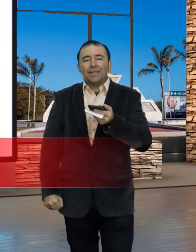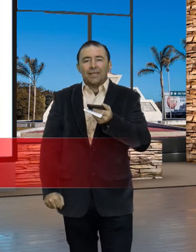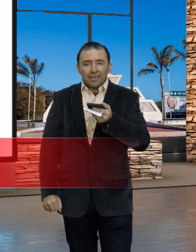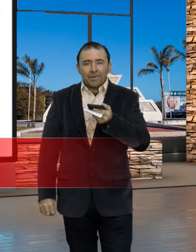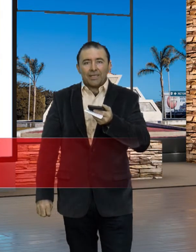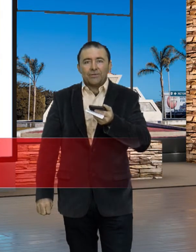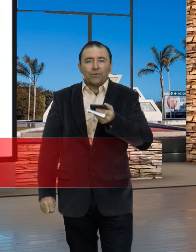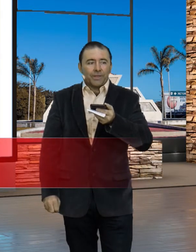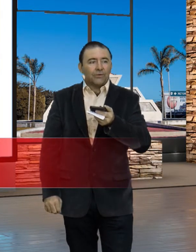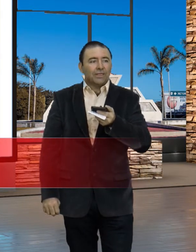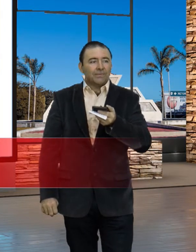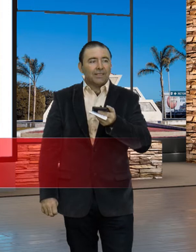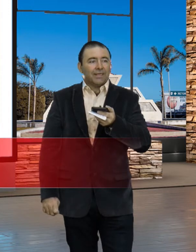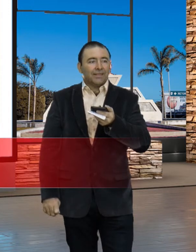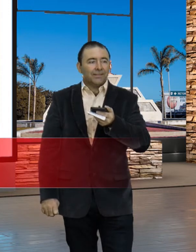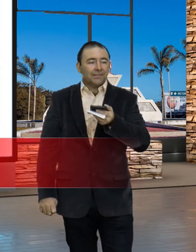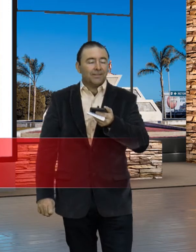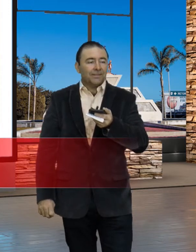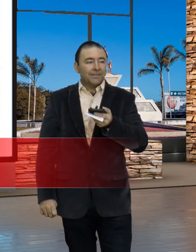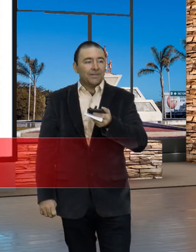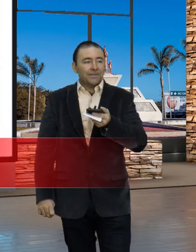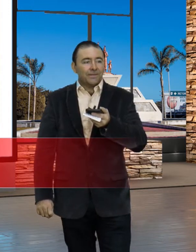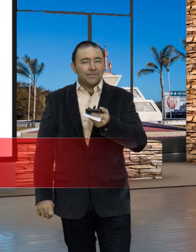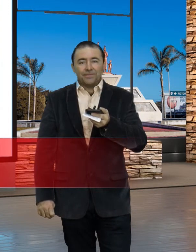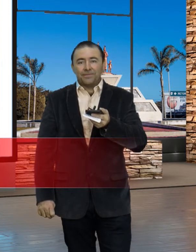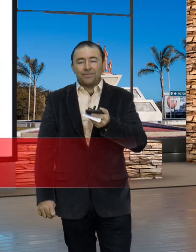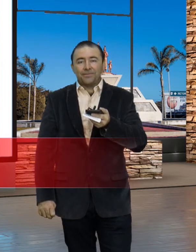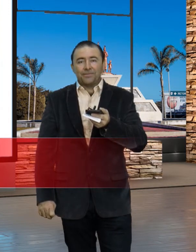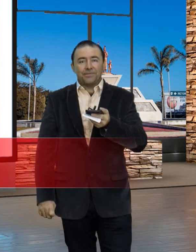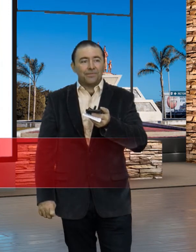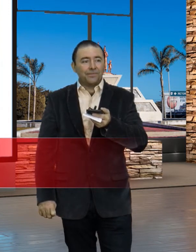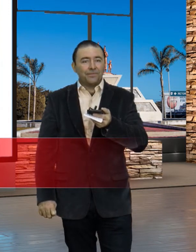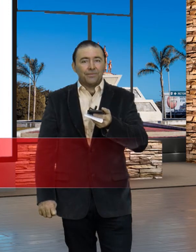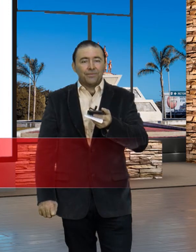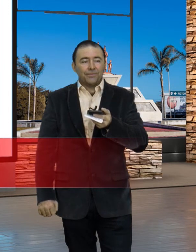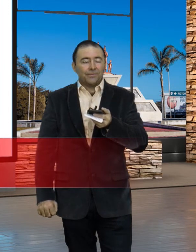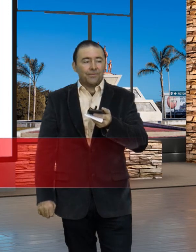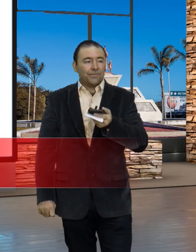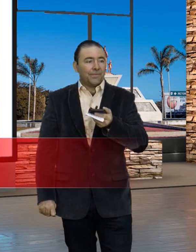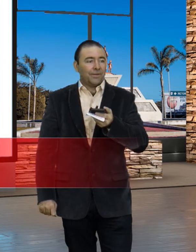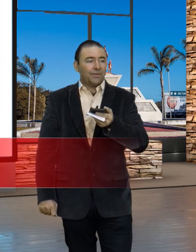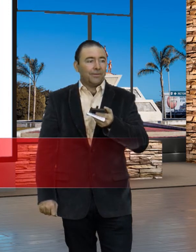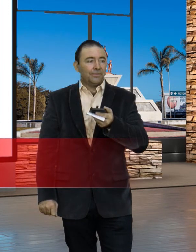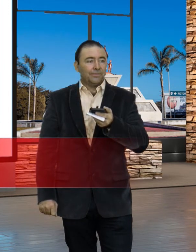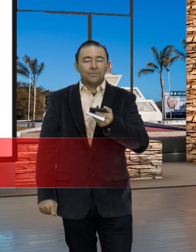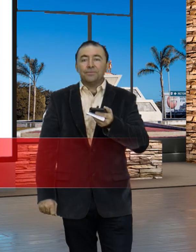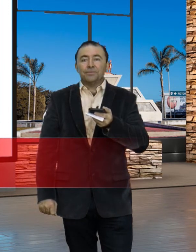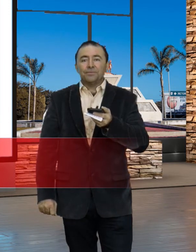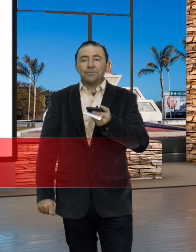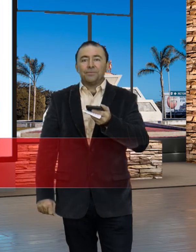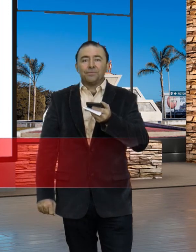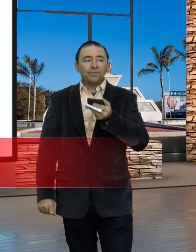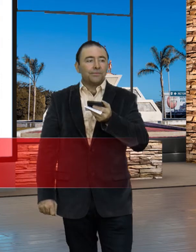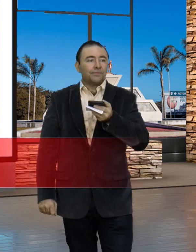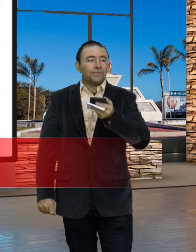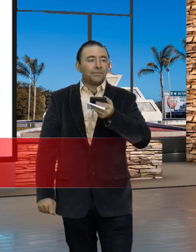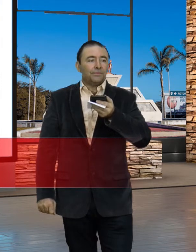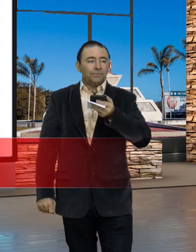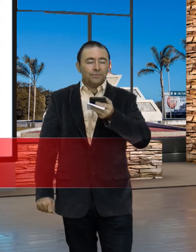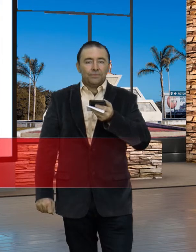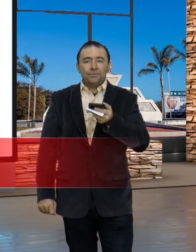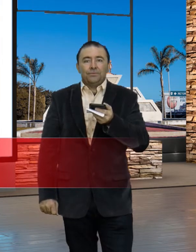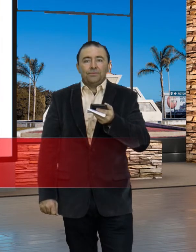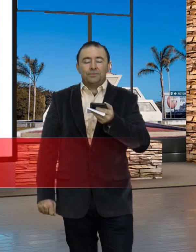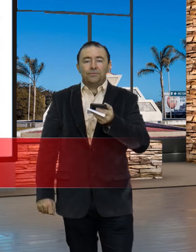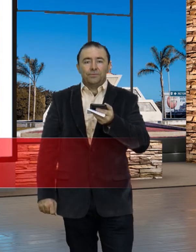presentan en el palacio de gobierno de la esplanada si, si, si eso está programado pues cuando se enciende la luz se